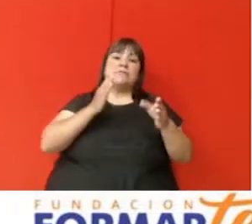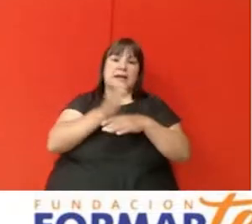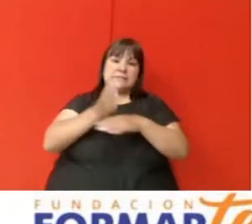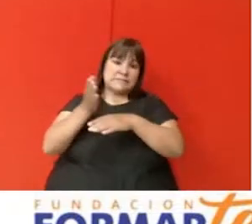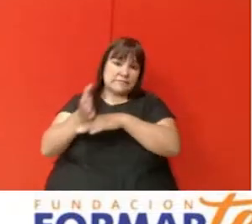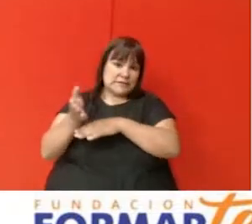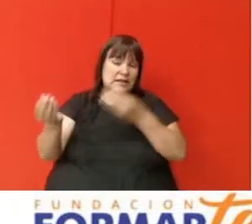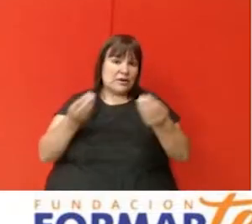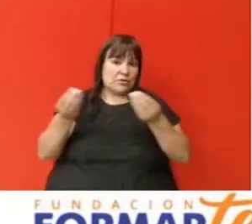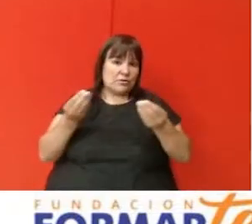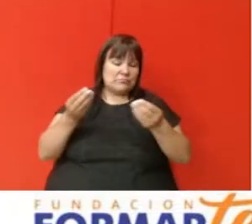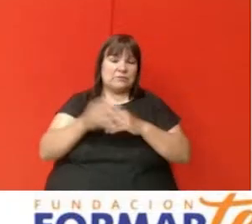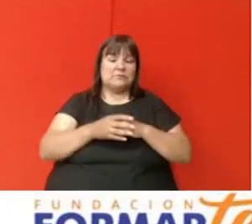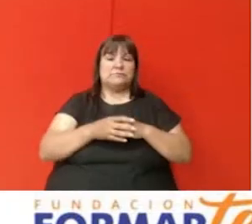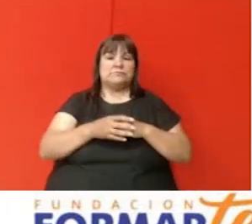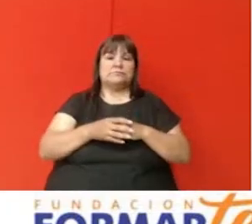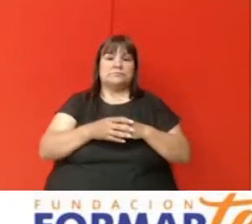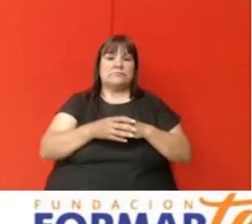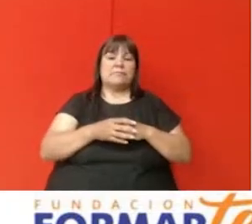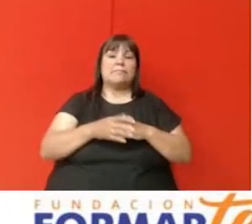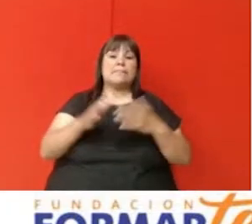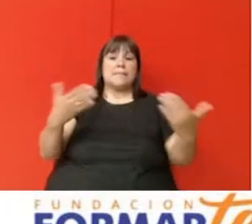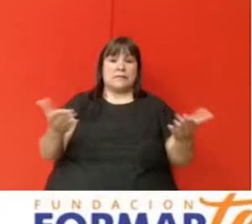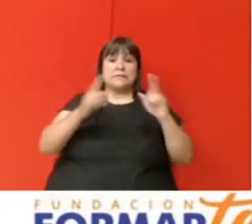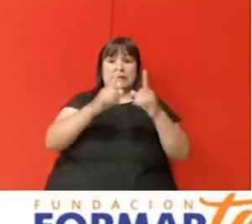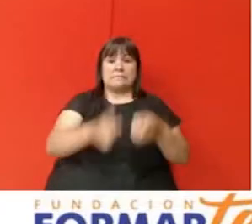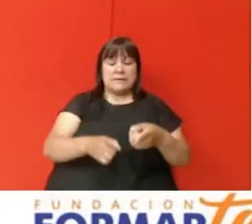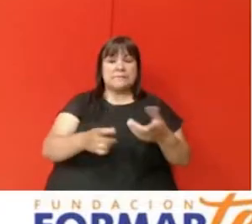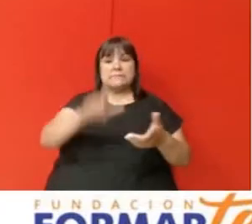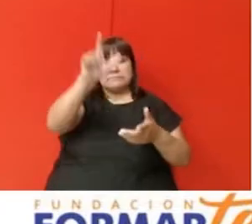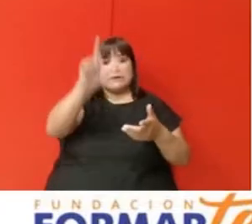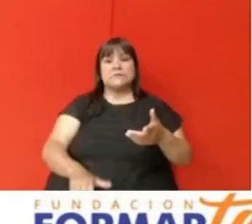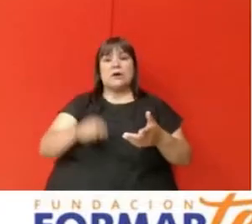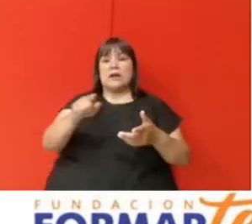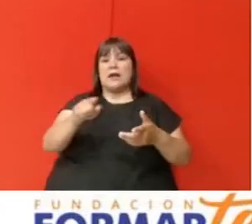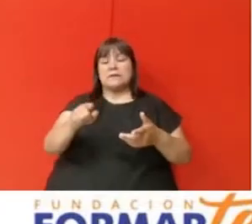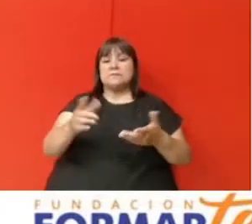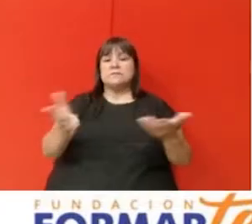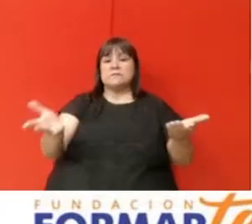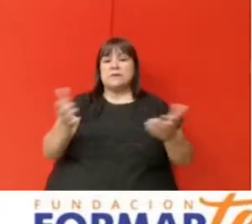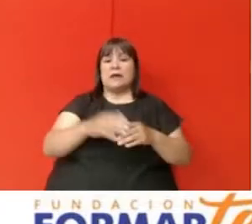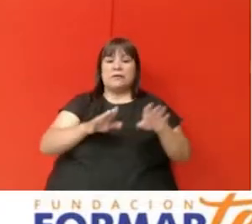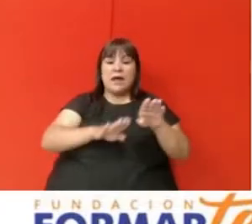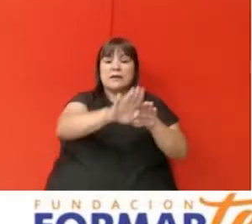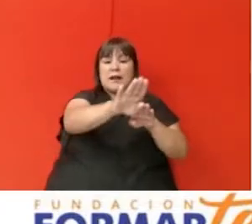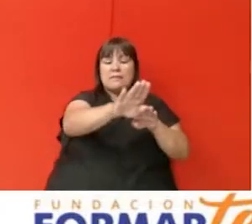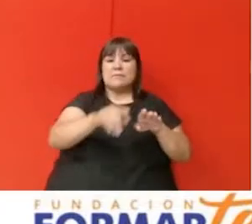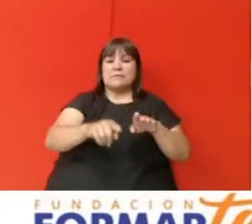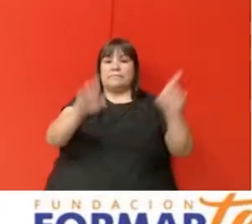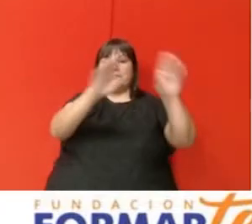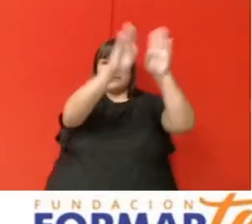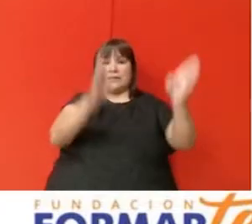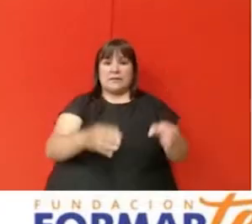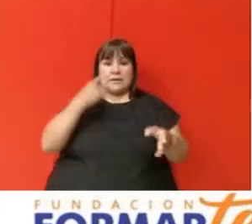¿sí? Con respecto al poder que la persona pueda, por ejemplo, tener una rampa en la institución.